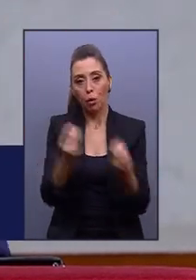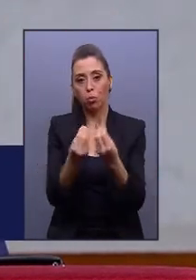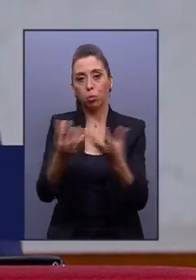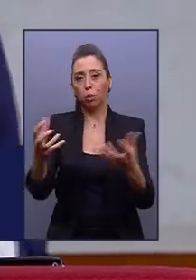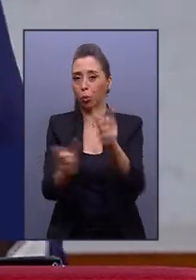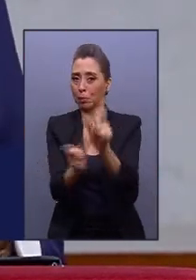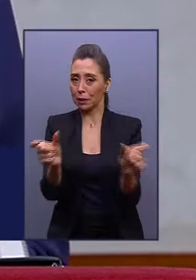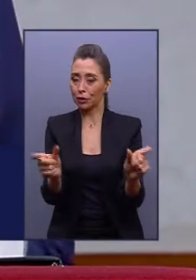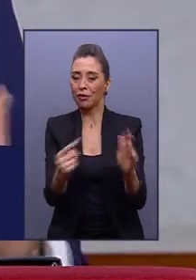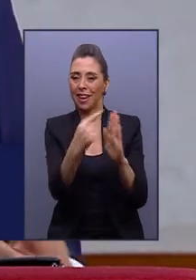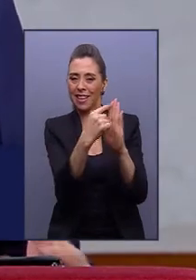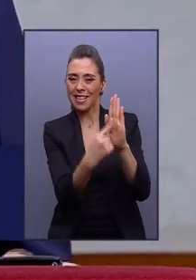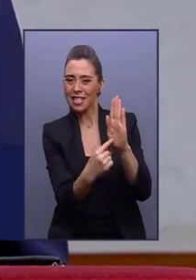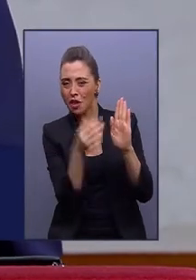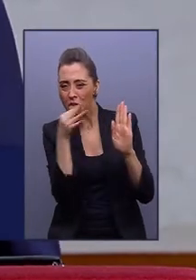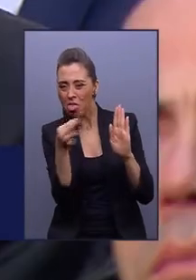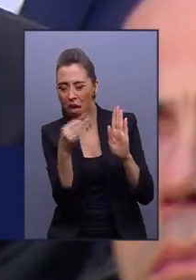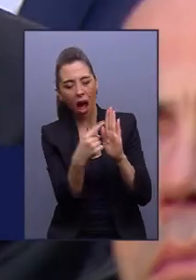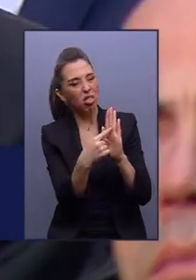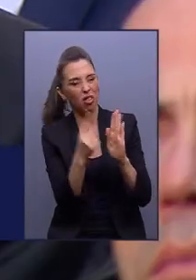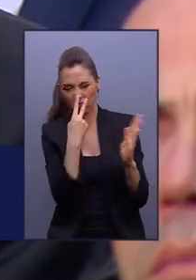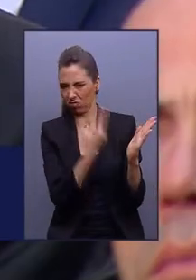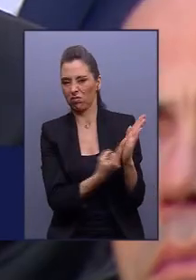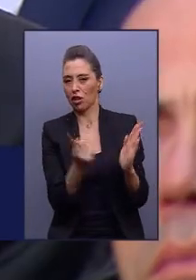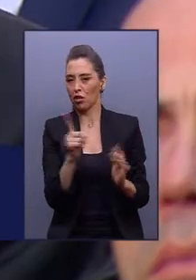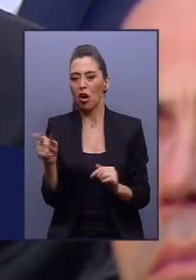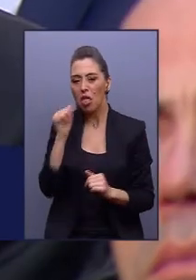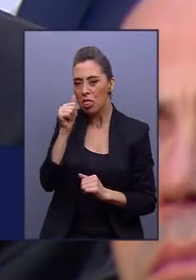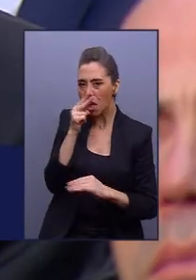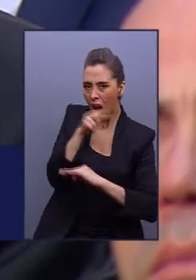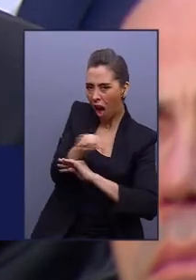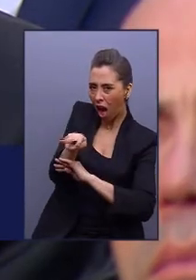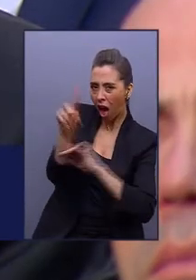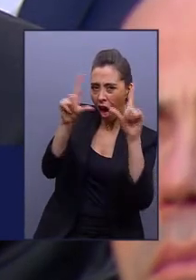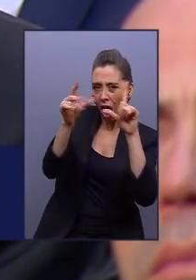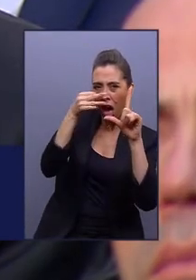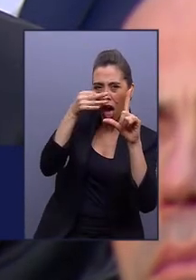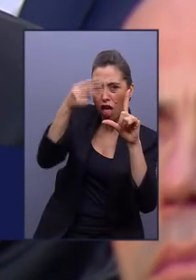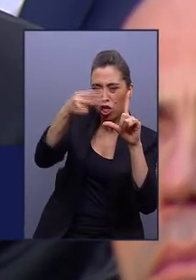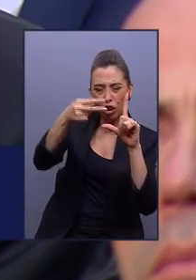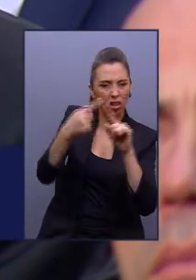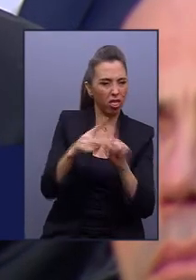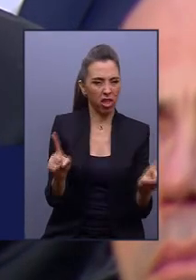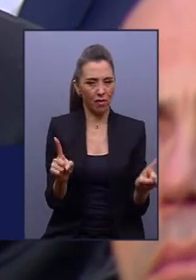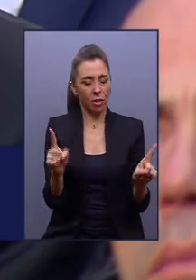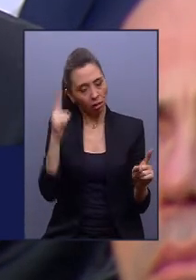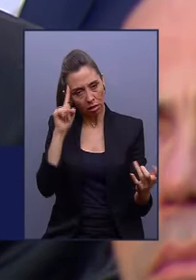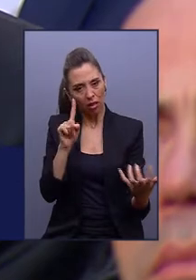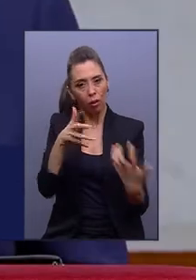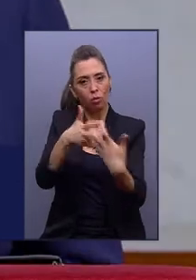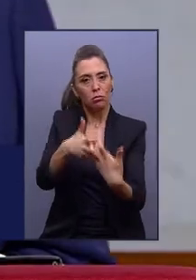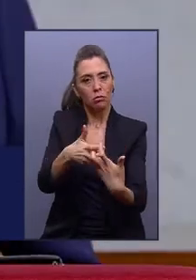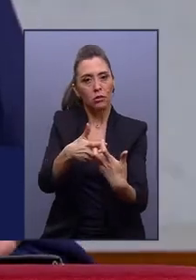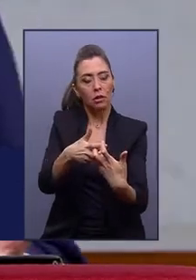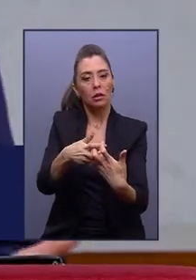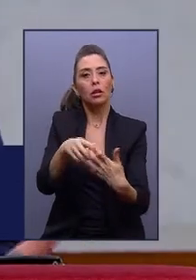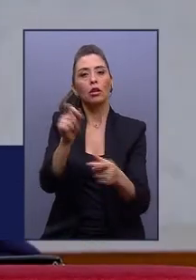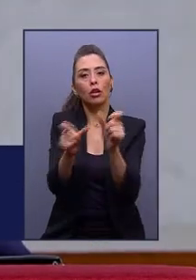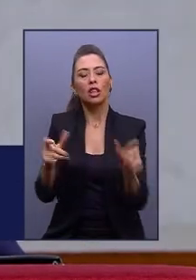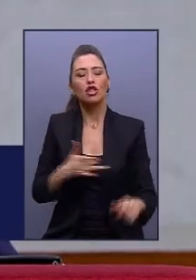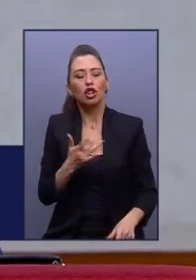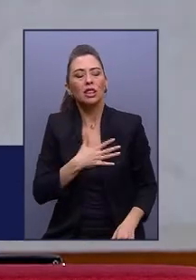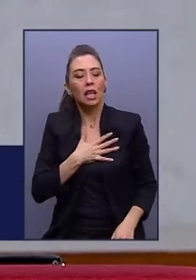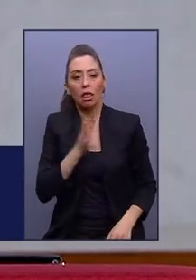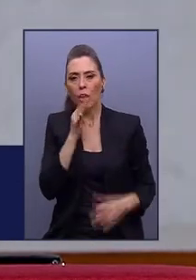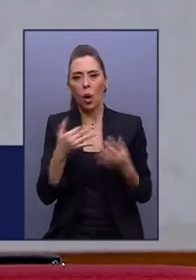muchos estos datos no parecen reflejar lo que ellos ven día a día en las noticias, ni están en sintonía con su permanente sensación